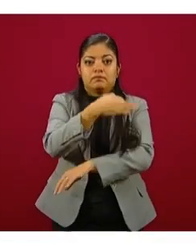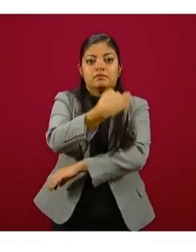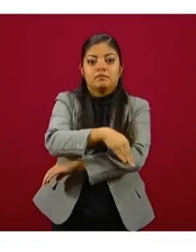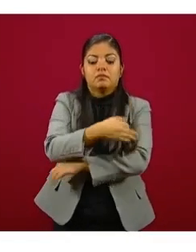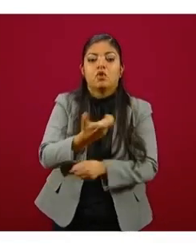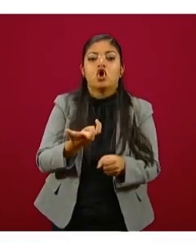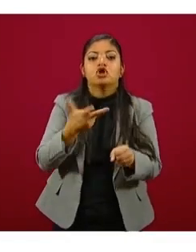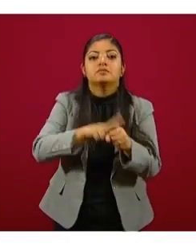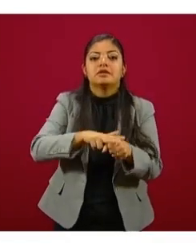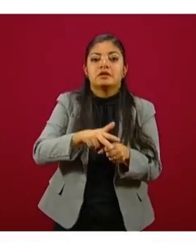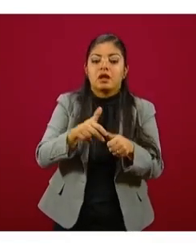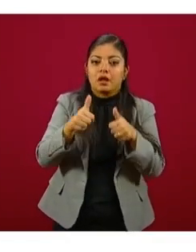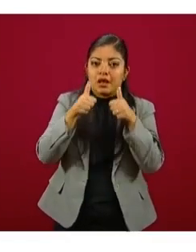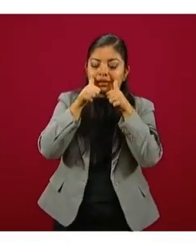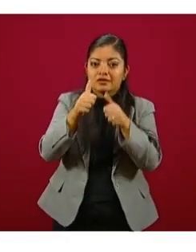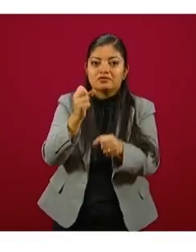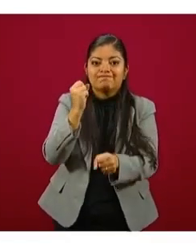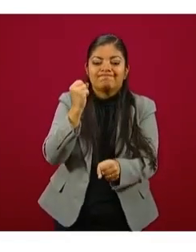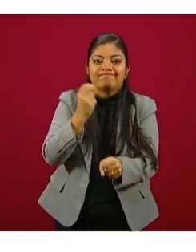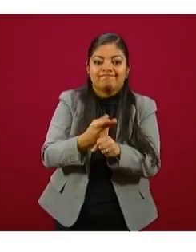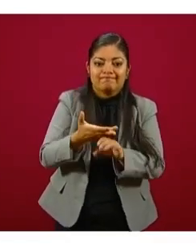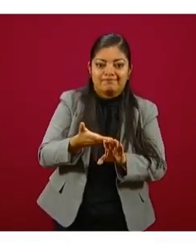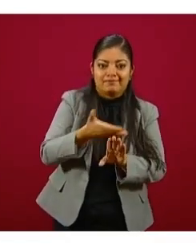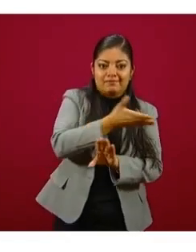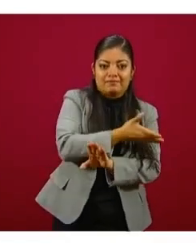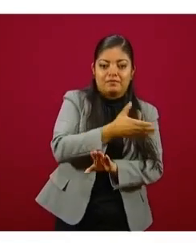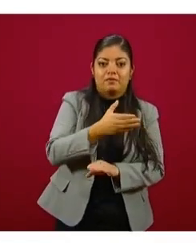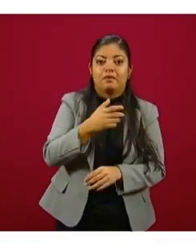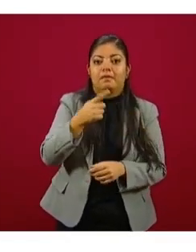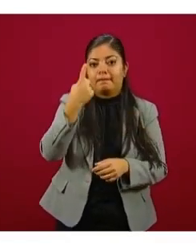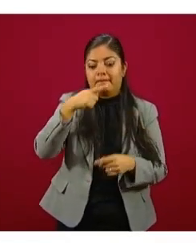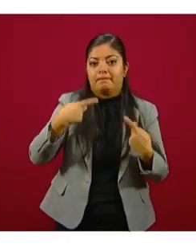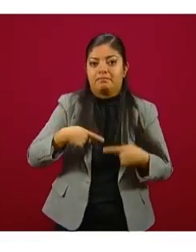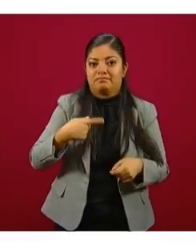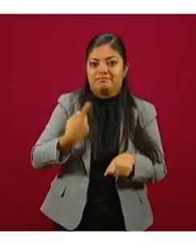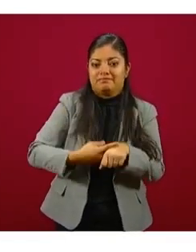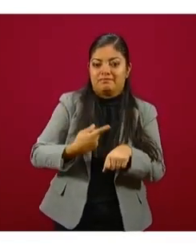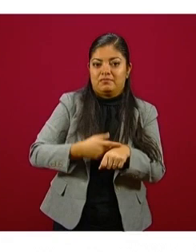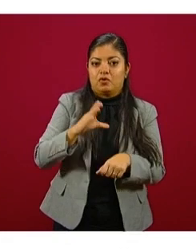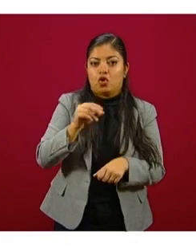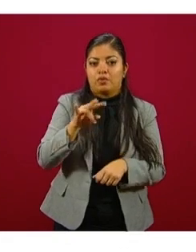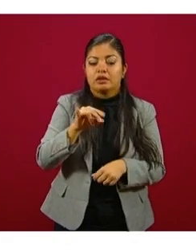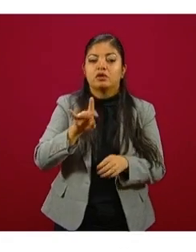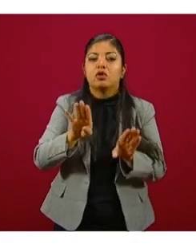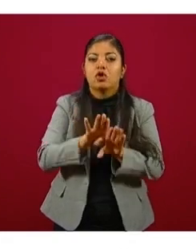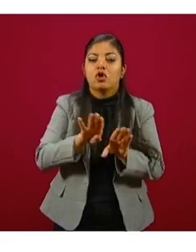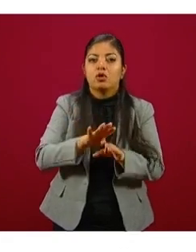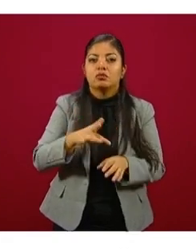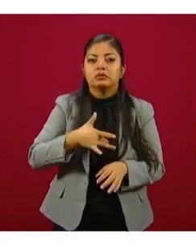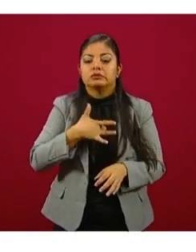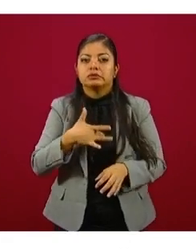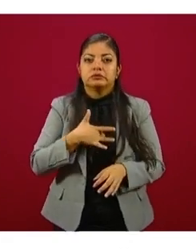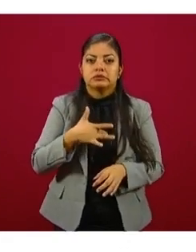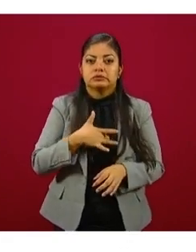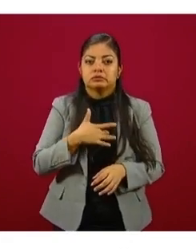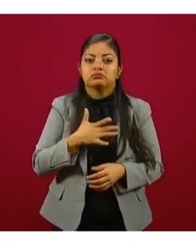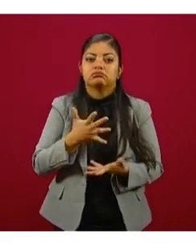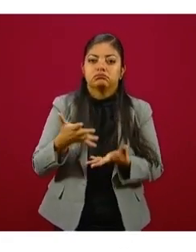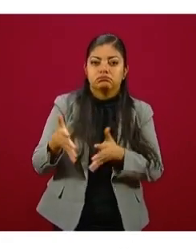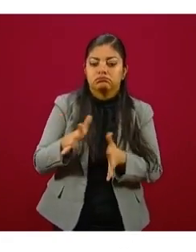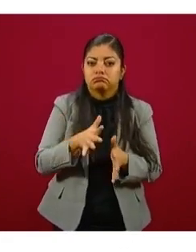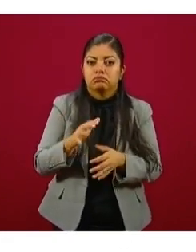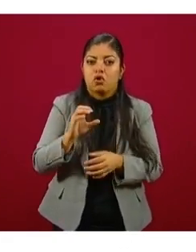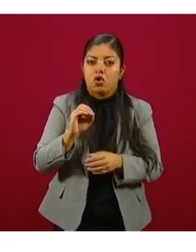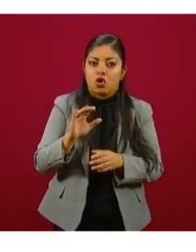un hospital de atención temprana para pacientes COVID con síntomas leves o moderados que presentan